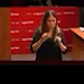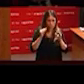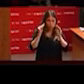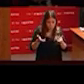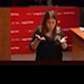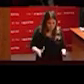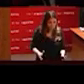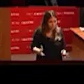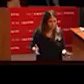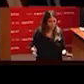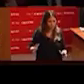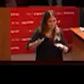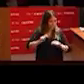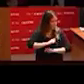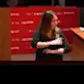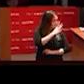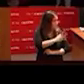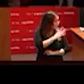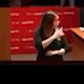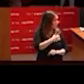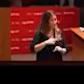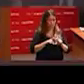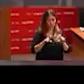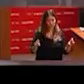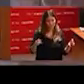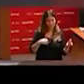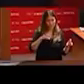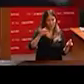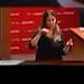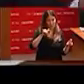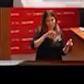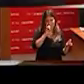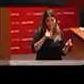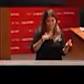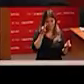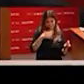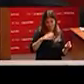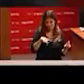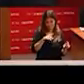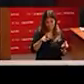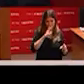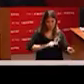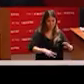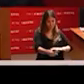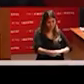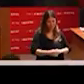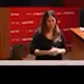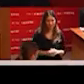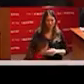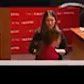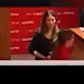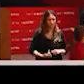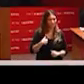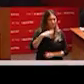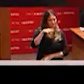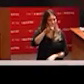puesto digo literalmente porque yo obviamente no soy Fernández y lo que queremos soy